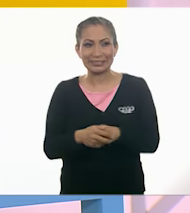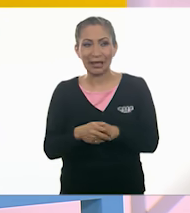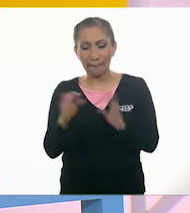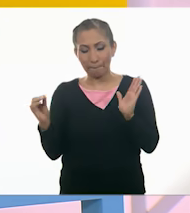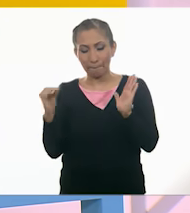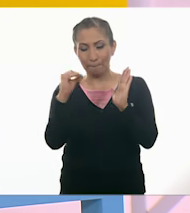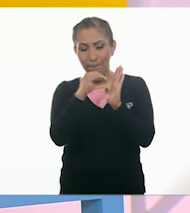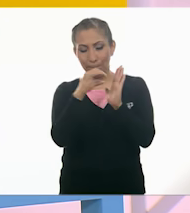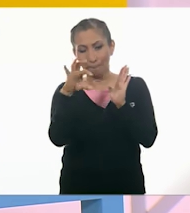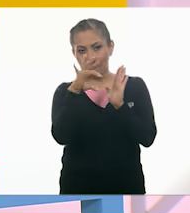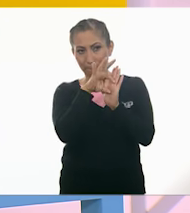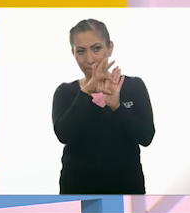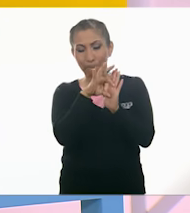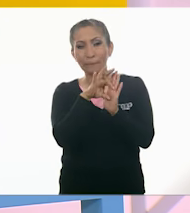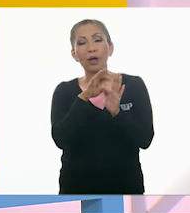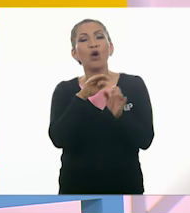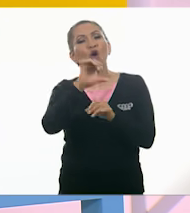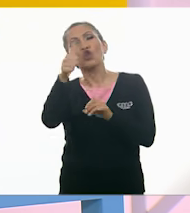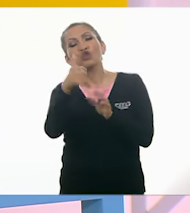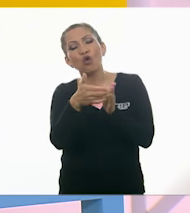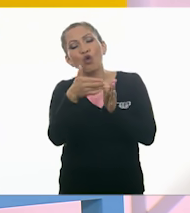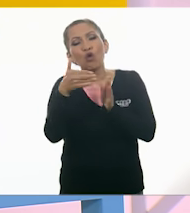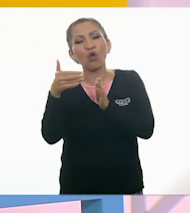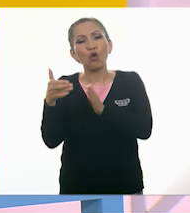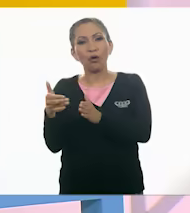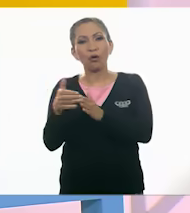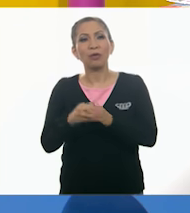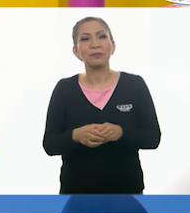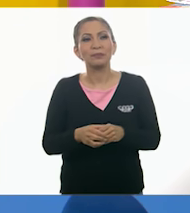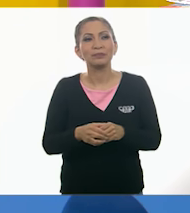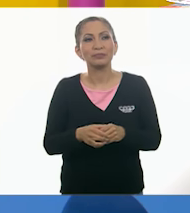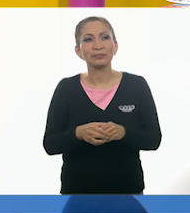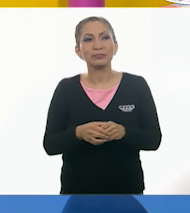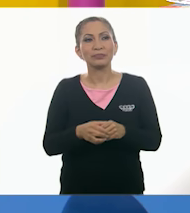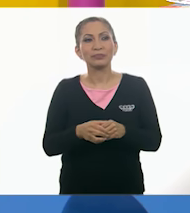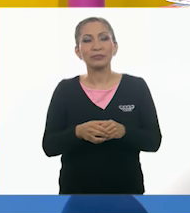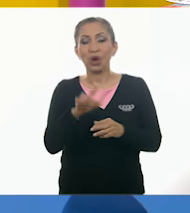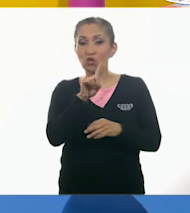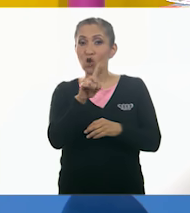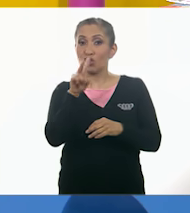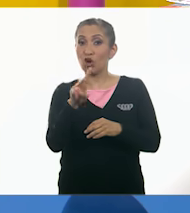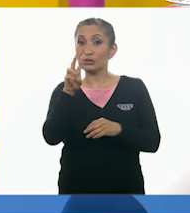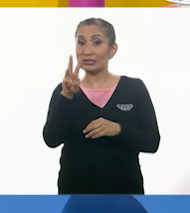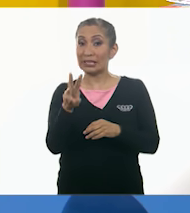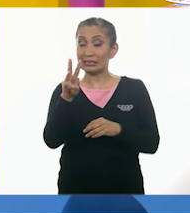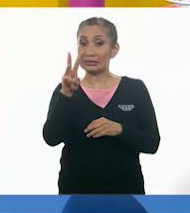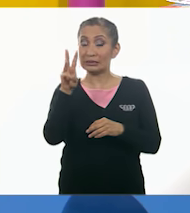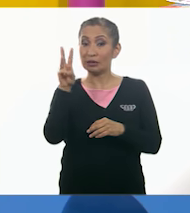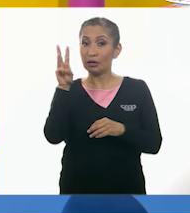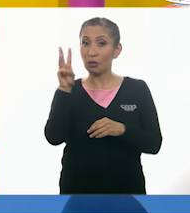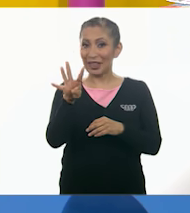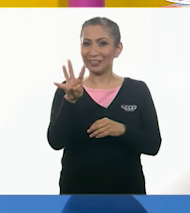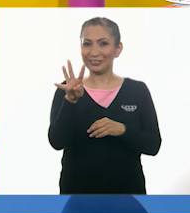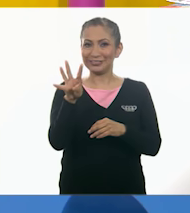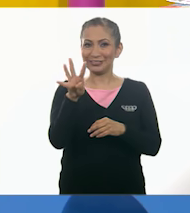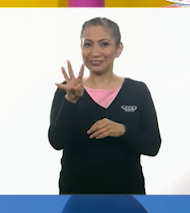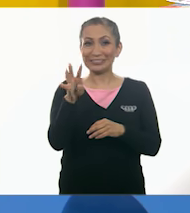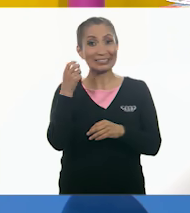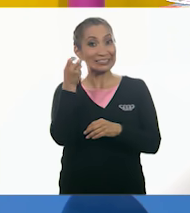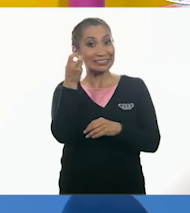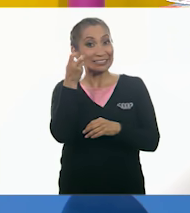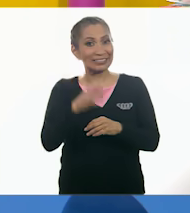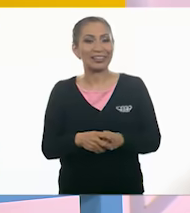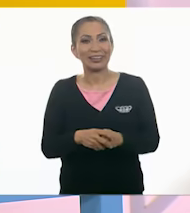a colocar el número 3. ¿Qué número sigue acá? Veamos. 1, 2, 3, 4.